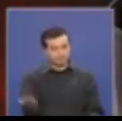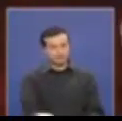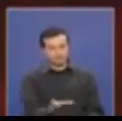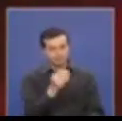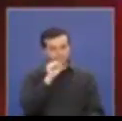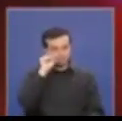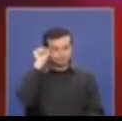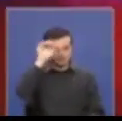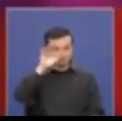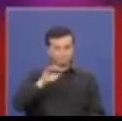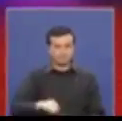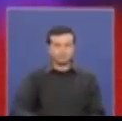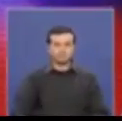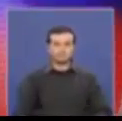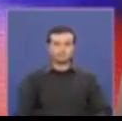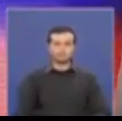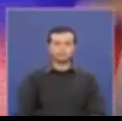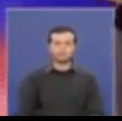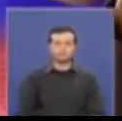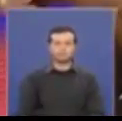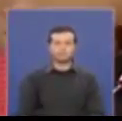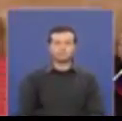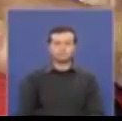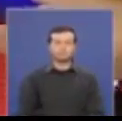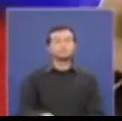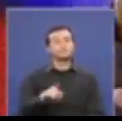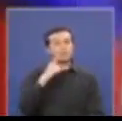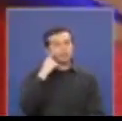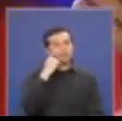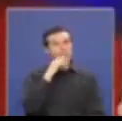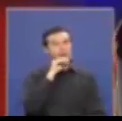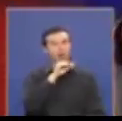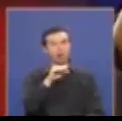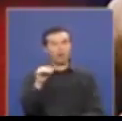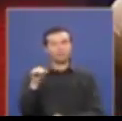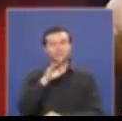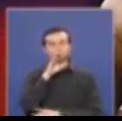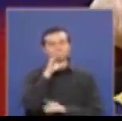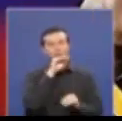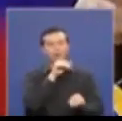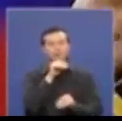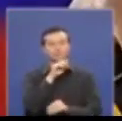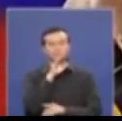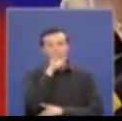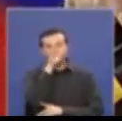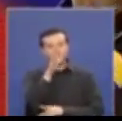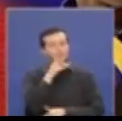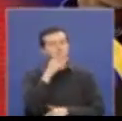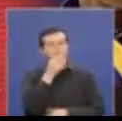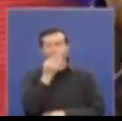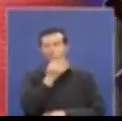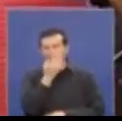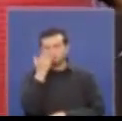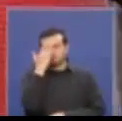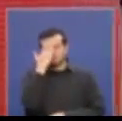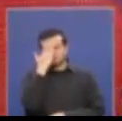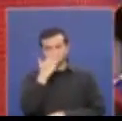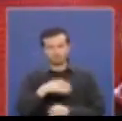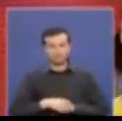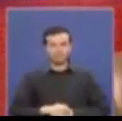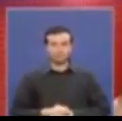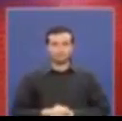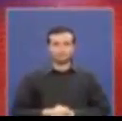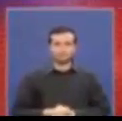el siguiente video, rapidito. Adelante. Porque van a tratar de hacer escándalo de esto. Como no tienen de qué criticarnos, van a tratar de hacer